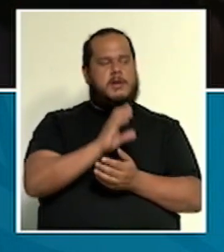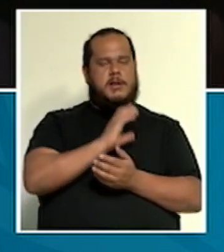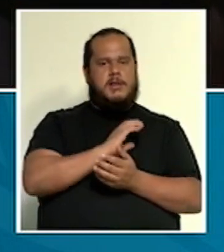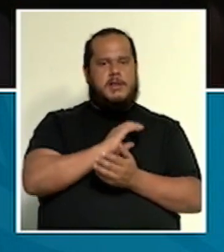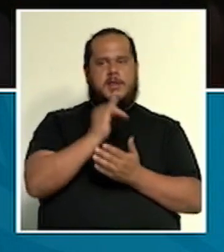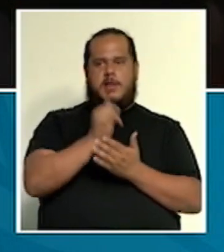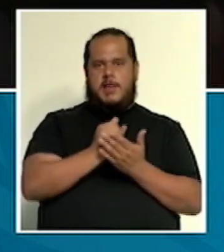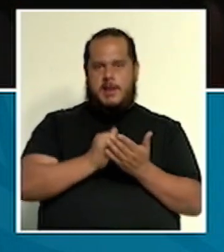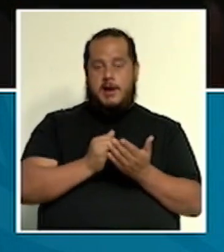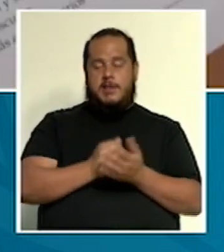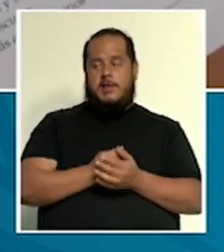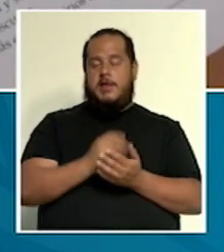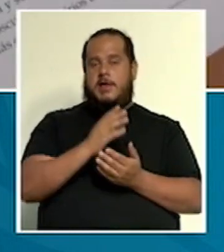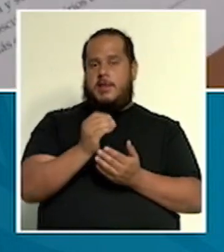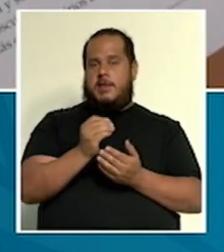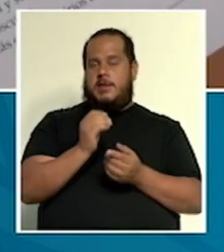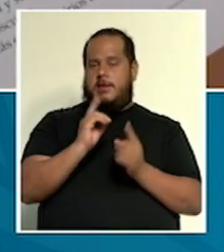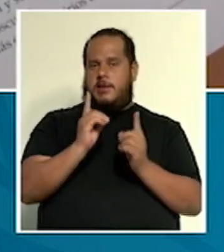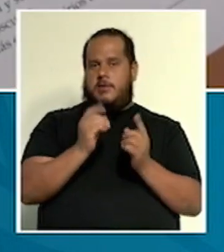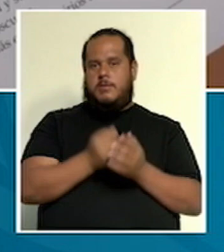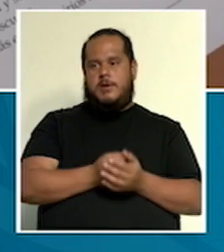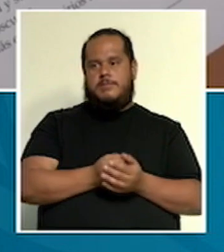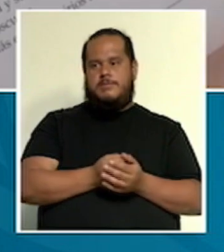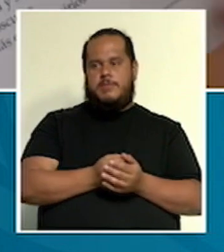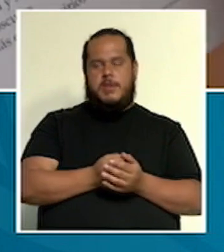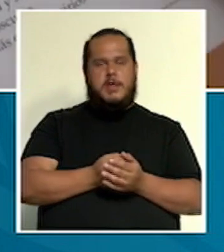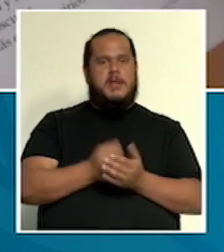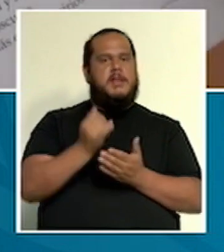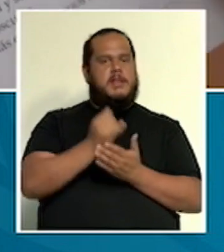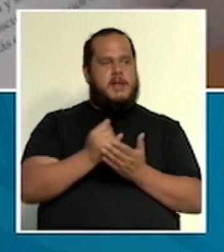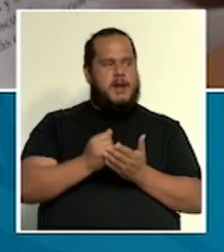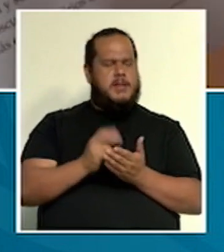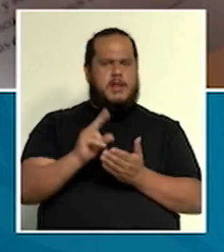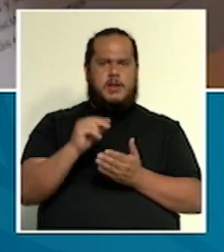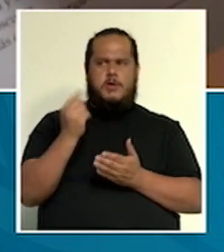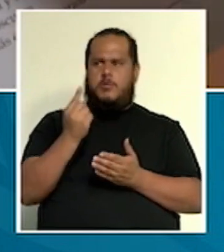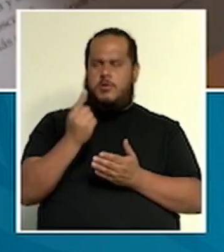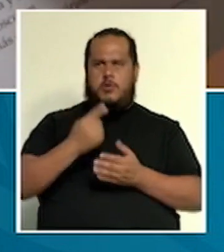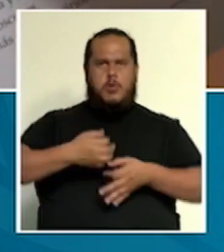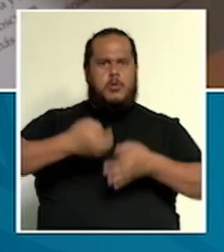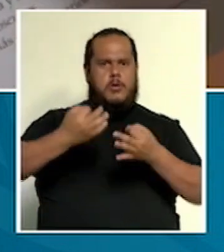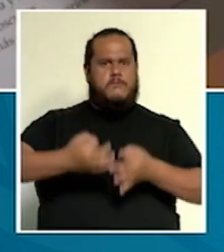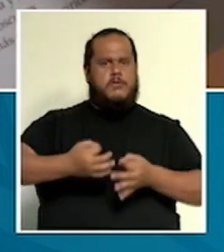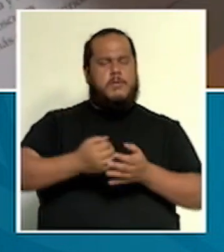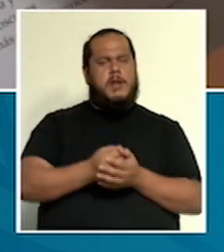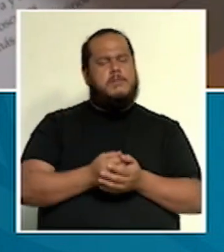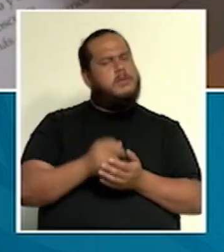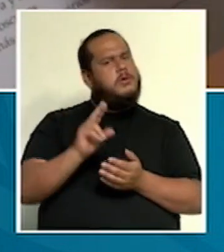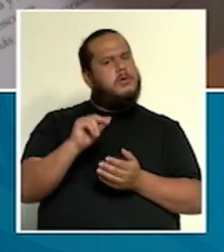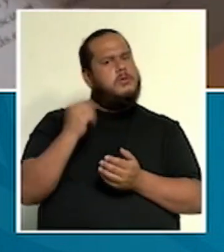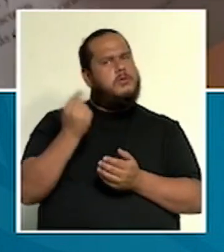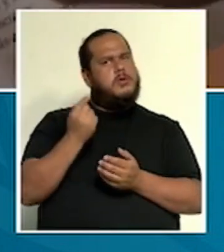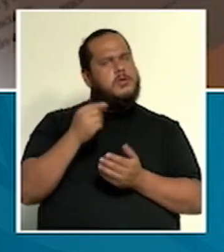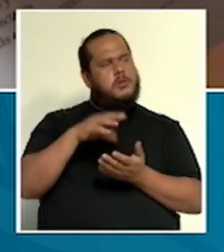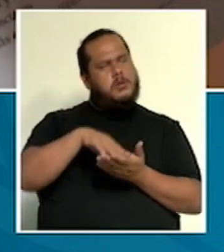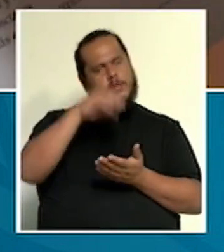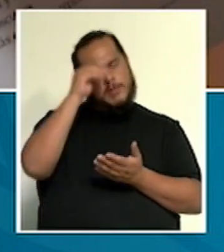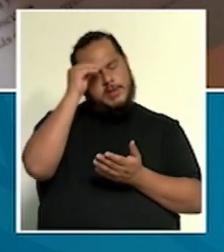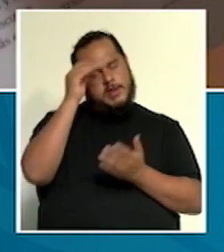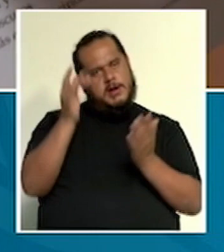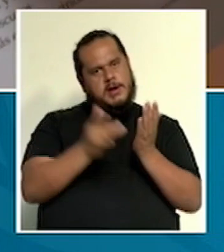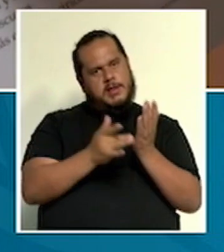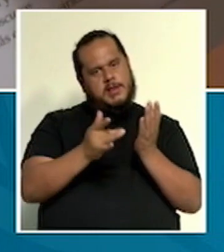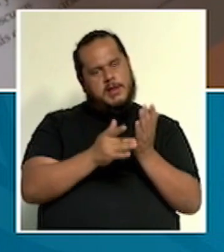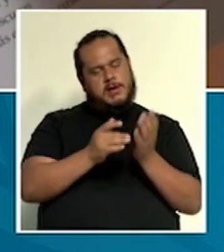en el arte, y es que el arte no es solo lo formal, no es solo aprender la